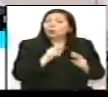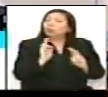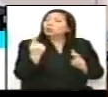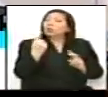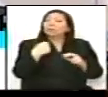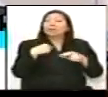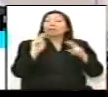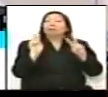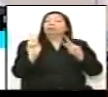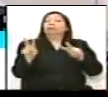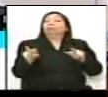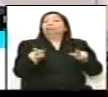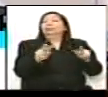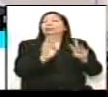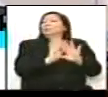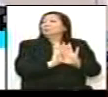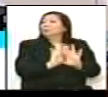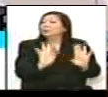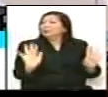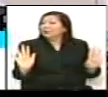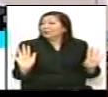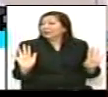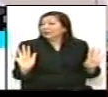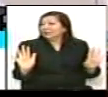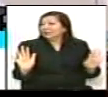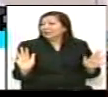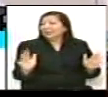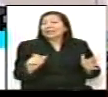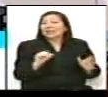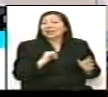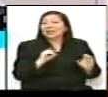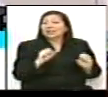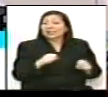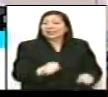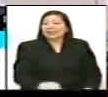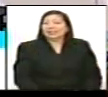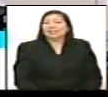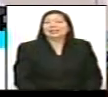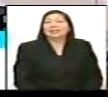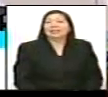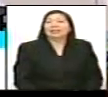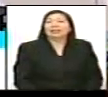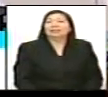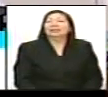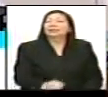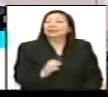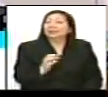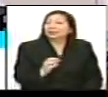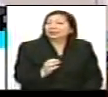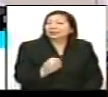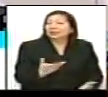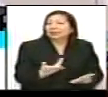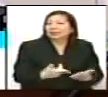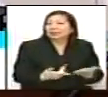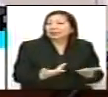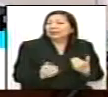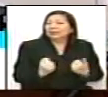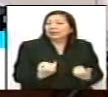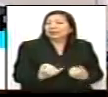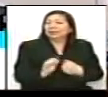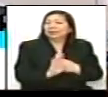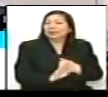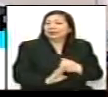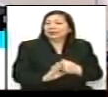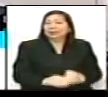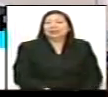si quieren. Y entonces, lo que sí veo con cierto, creo que esta garantía